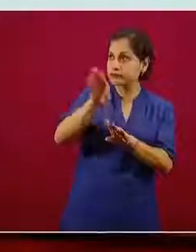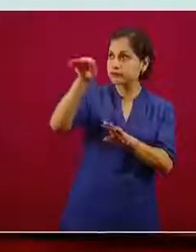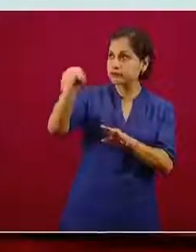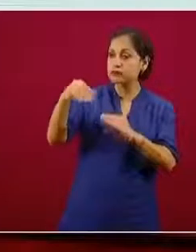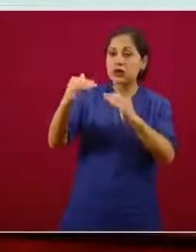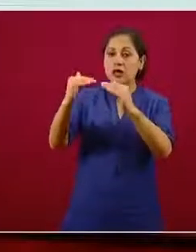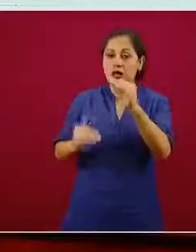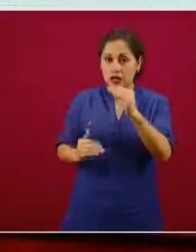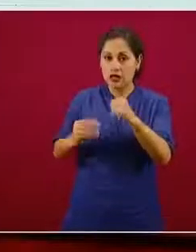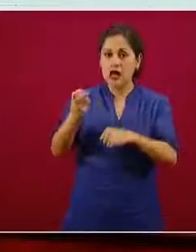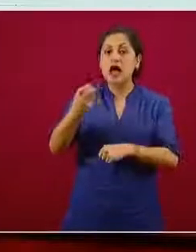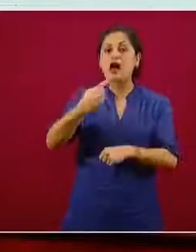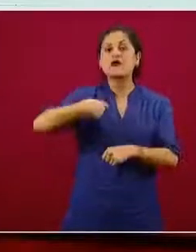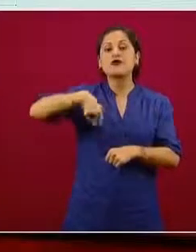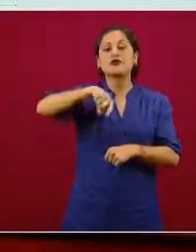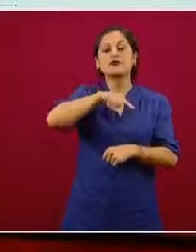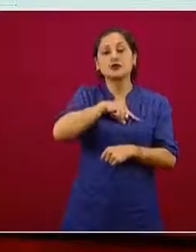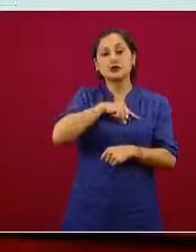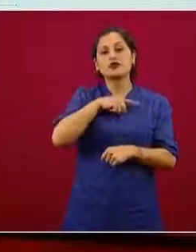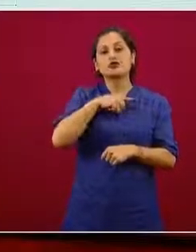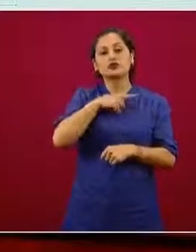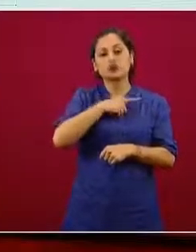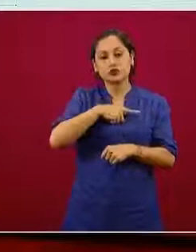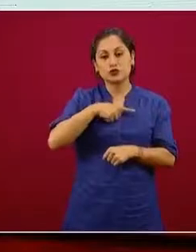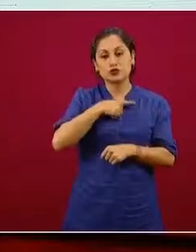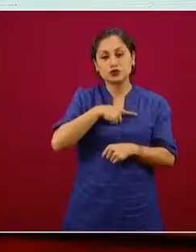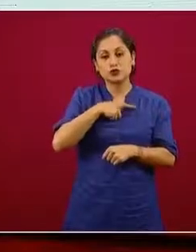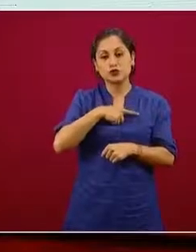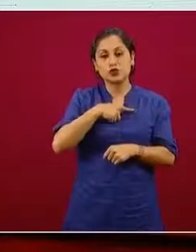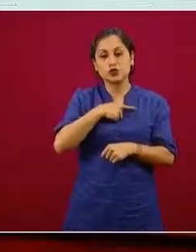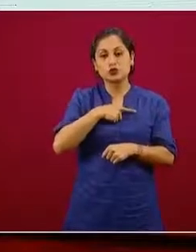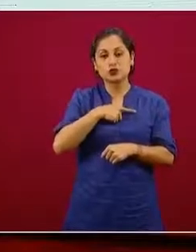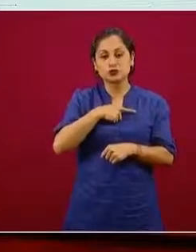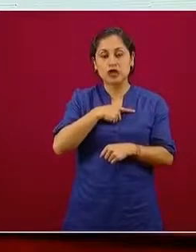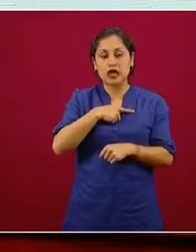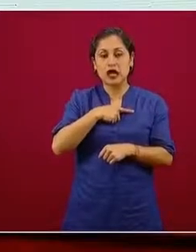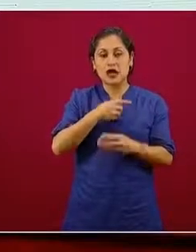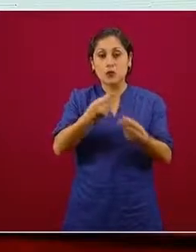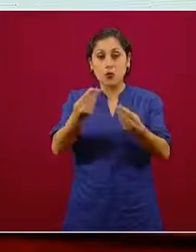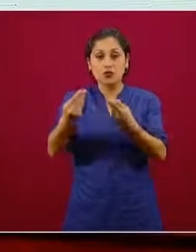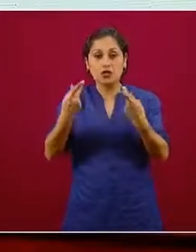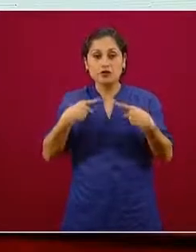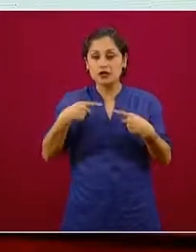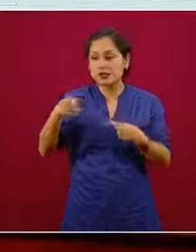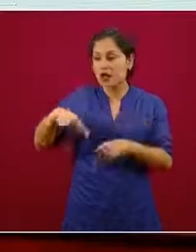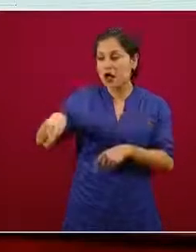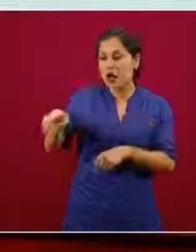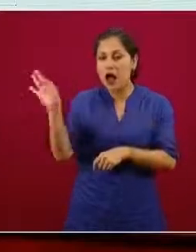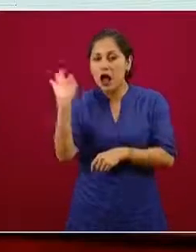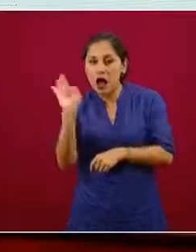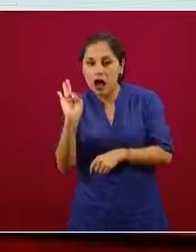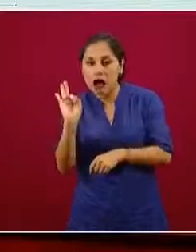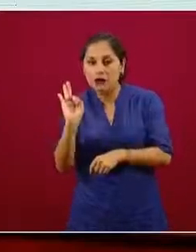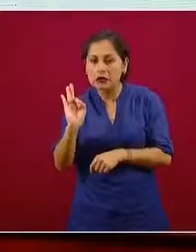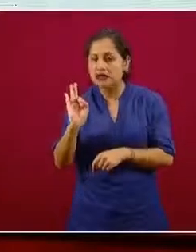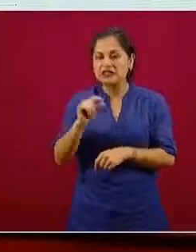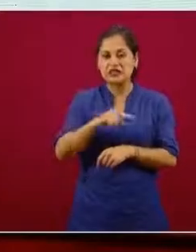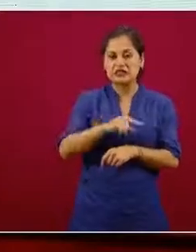¿Nos gusta que haya demasiados casos adicionales a la predicción? Por supuesto que no, pero es una realidad y tenemos que